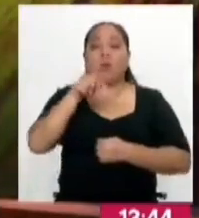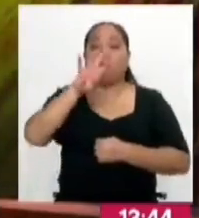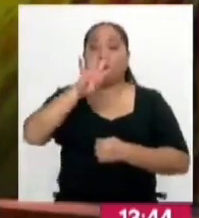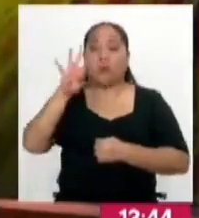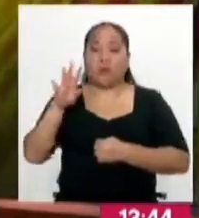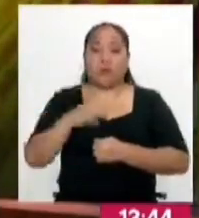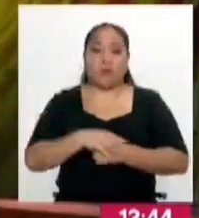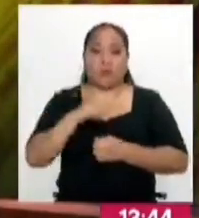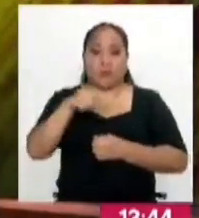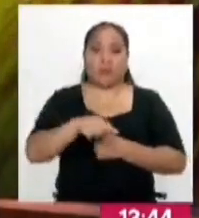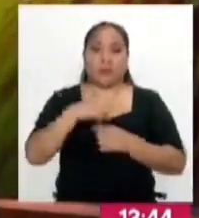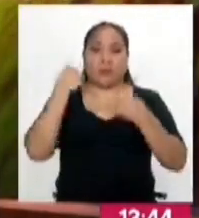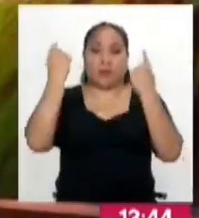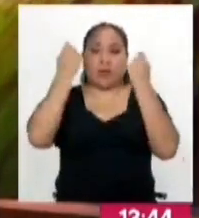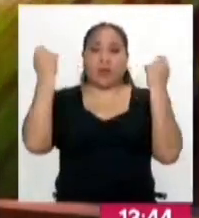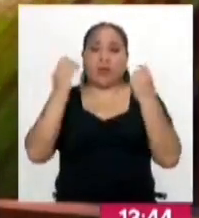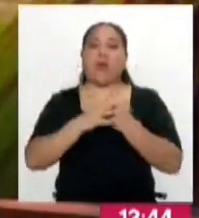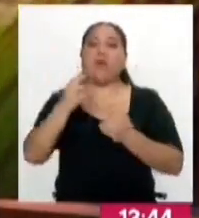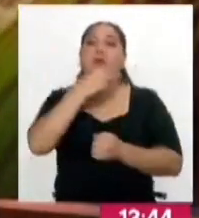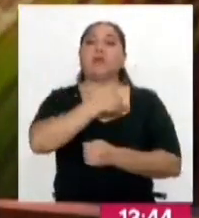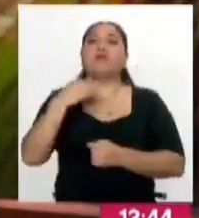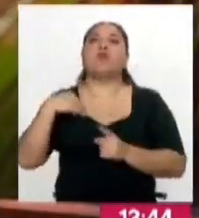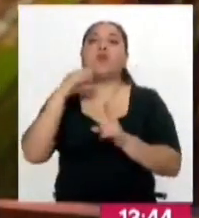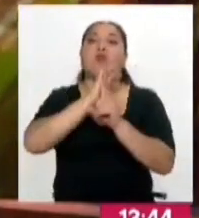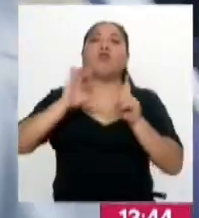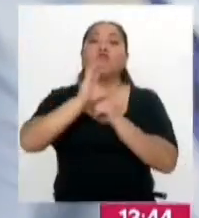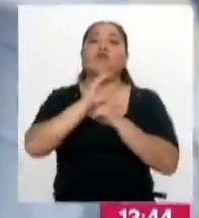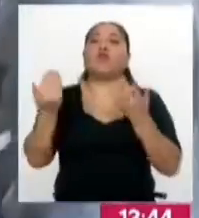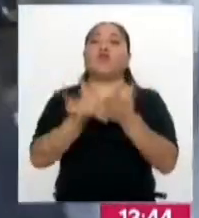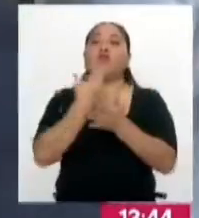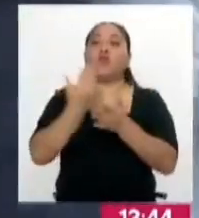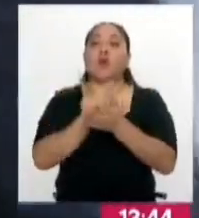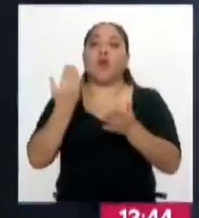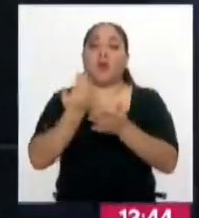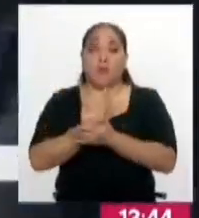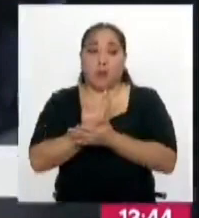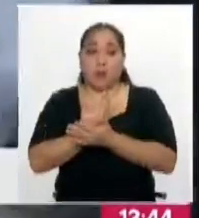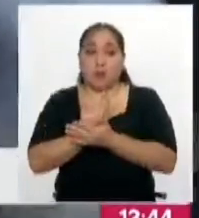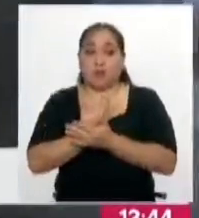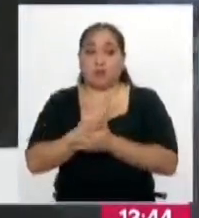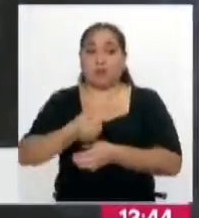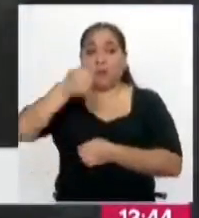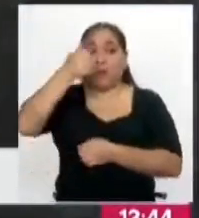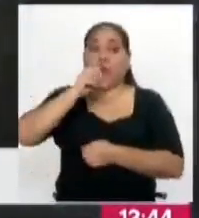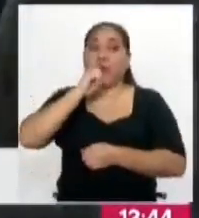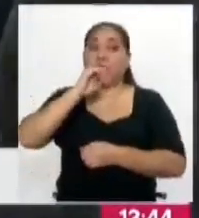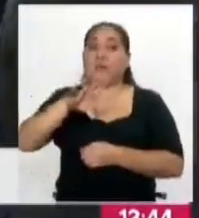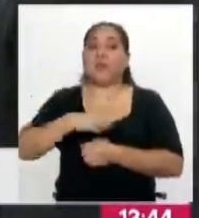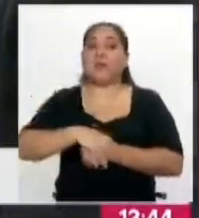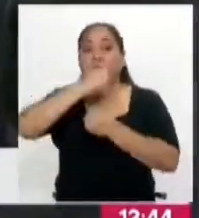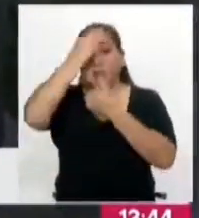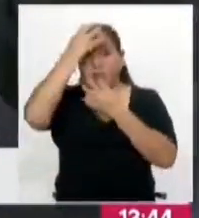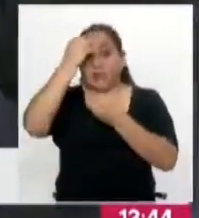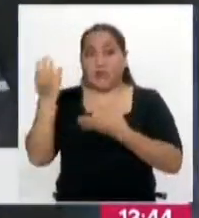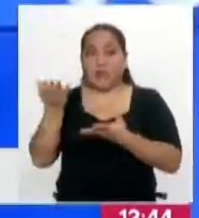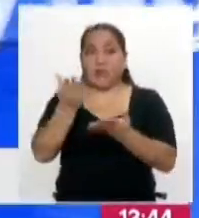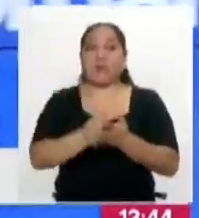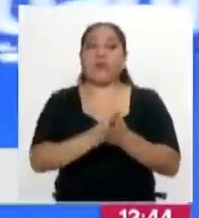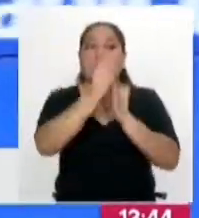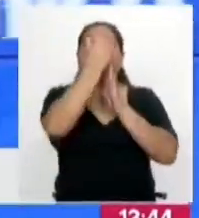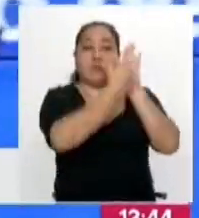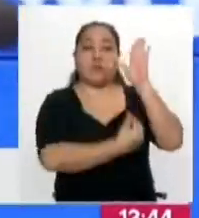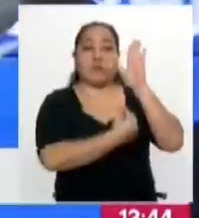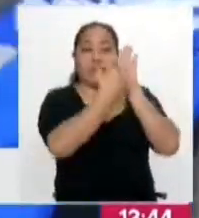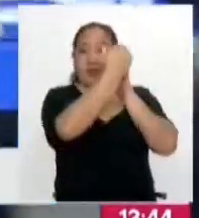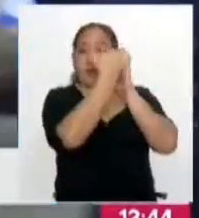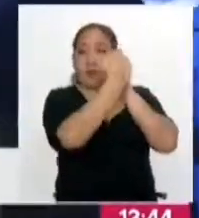Y bueno, a la ceremonia de transferencia en el Ministerio de Cultura, la nueva titular de la cartera, Betsy Chávez, informó que le dejarán al país un padrón nacional